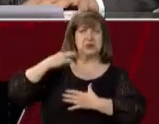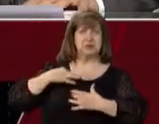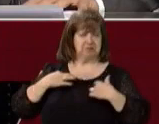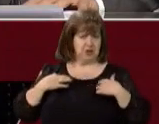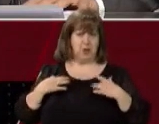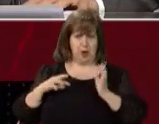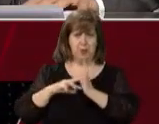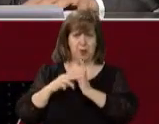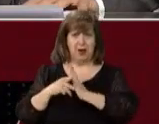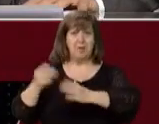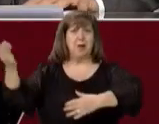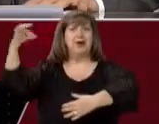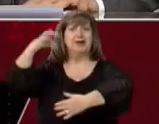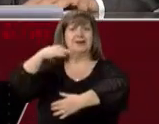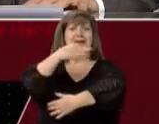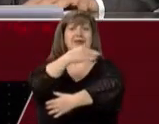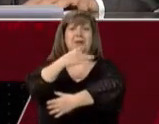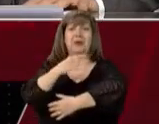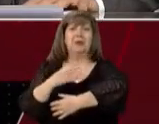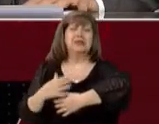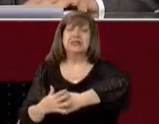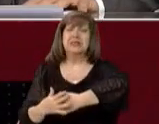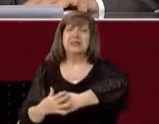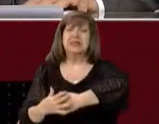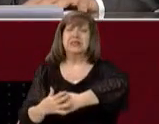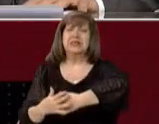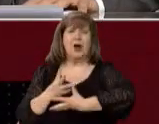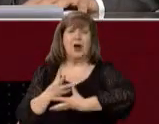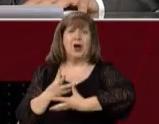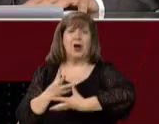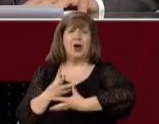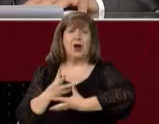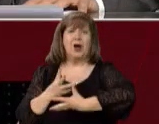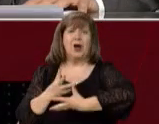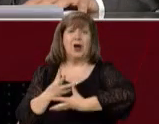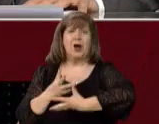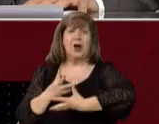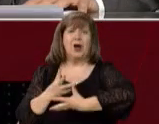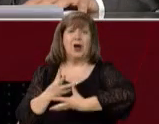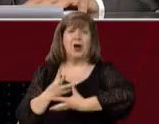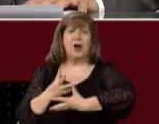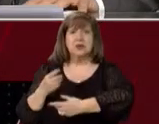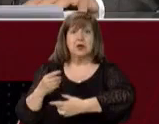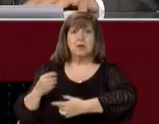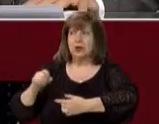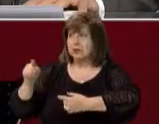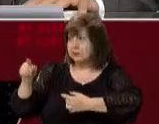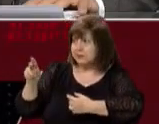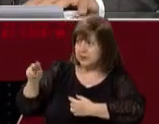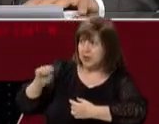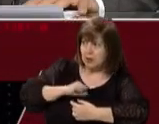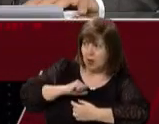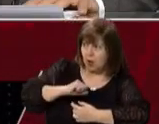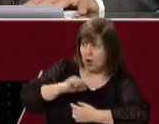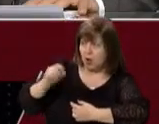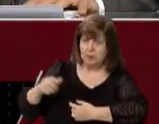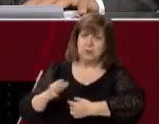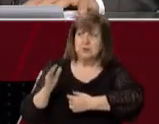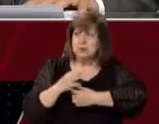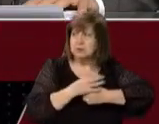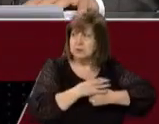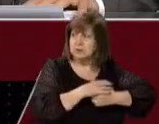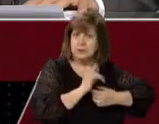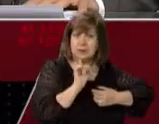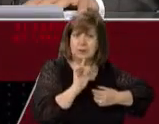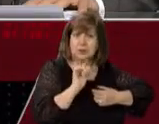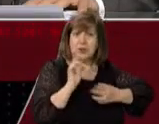una bronquiolitis o una neumonía. Entonces tratar de que los lactantes pequeños no estén en contacto con personas enfermas en lo